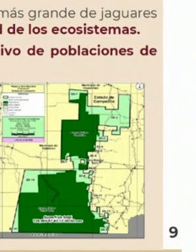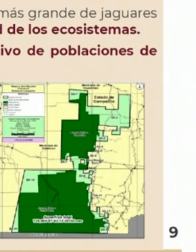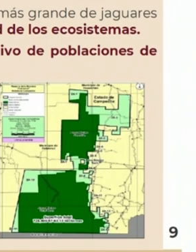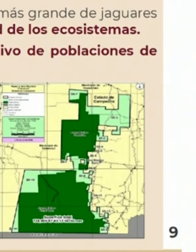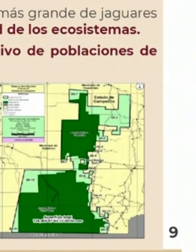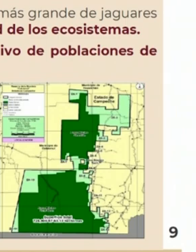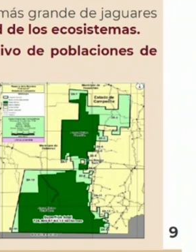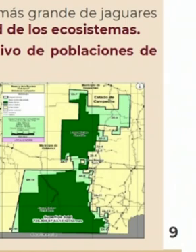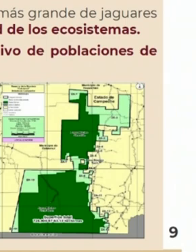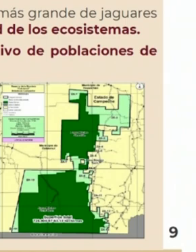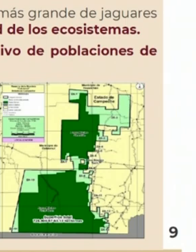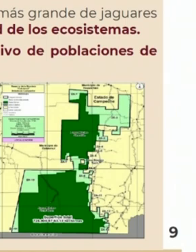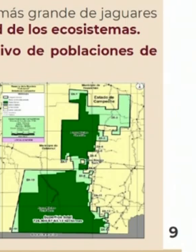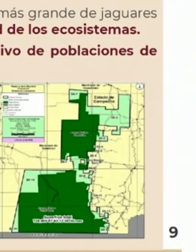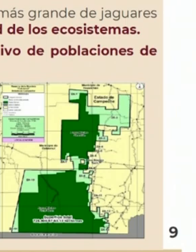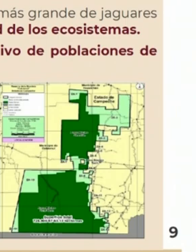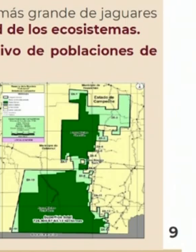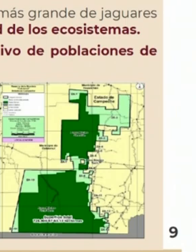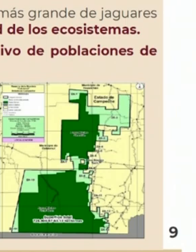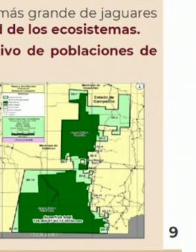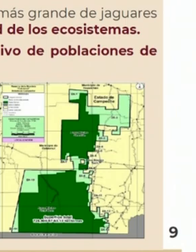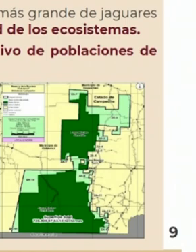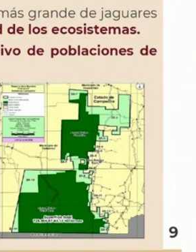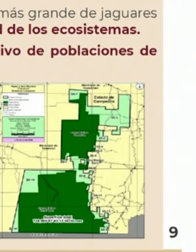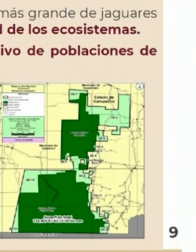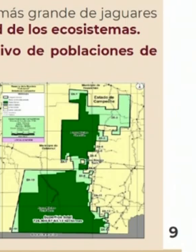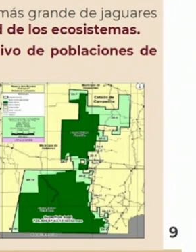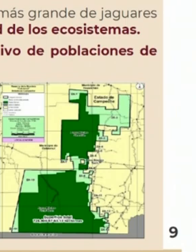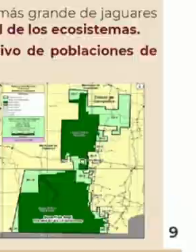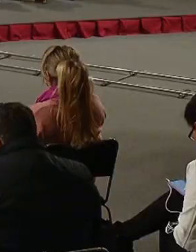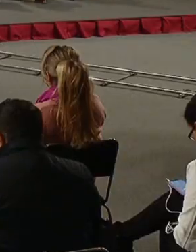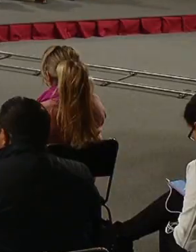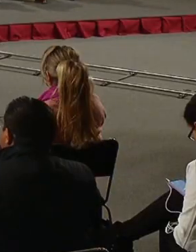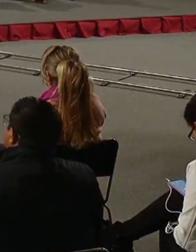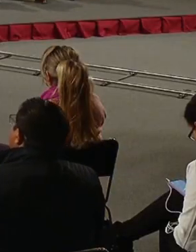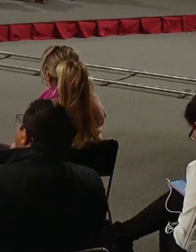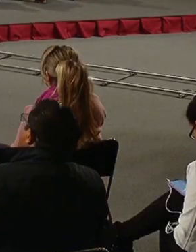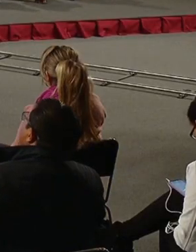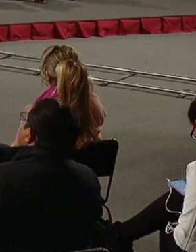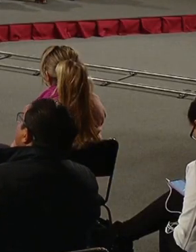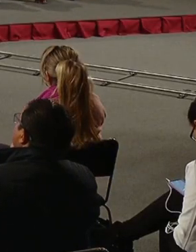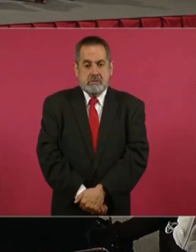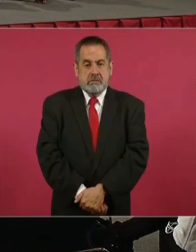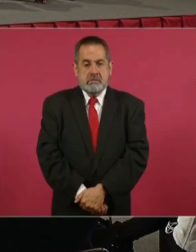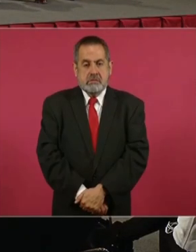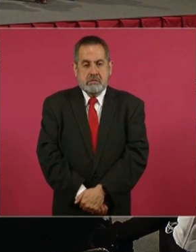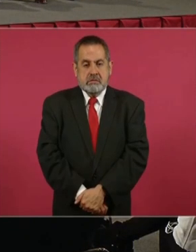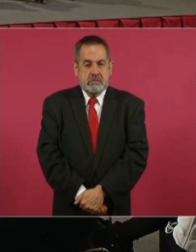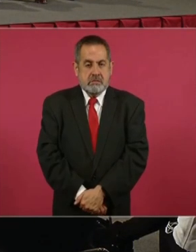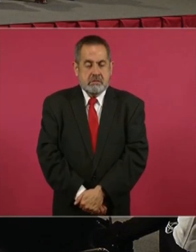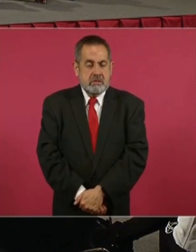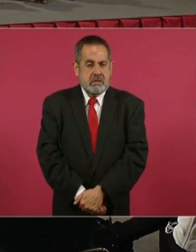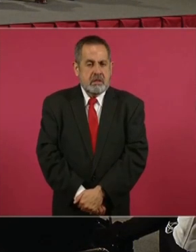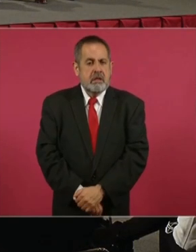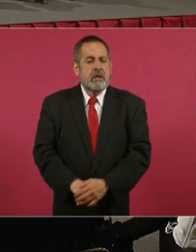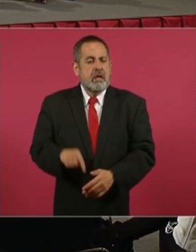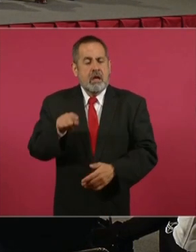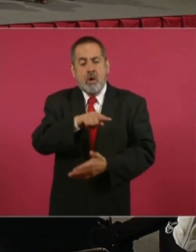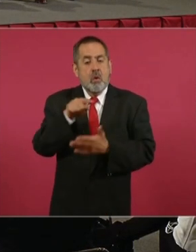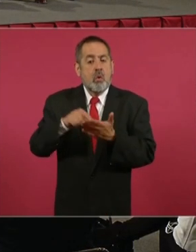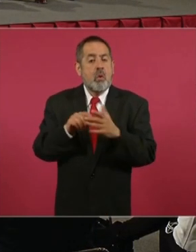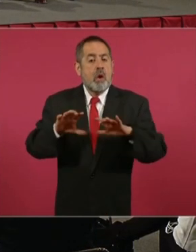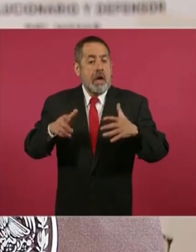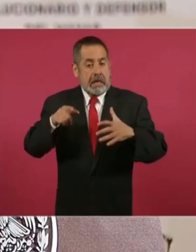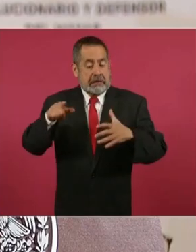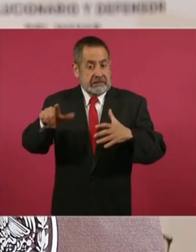ya conservamos 1.5 millones de hectáreas y la zona núcleo más grande de un área natural protegida terrestre